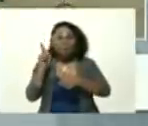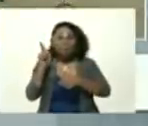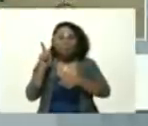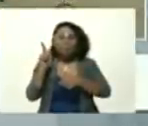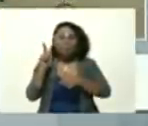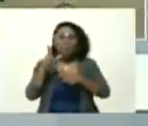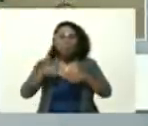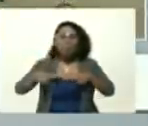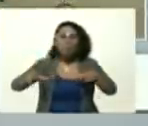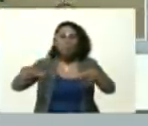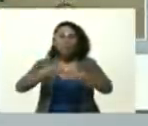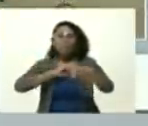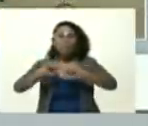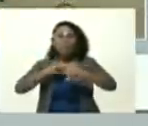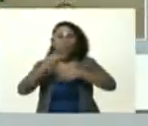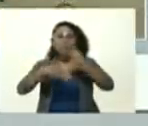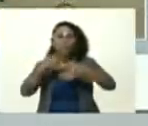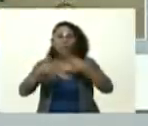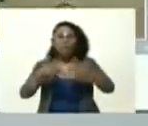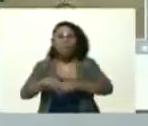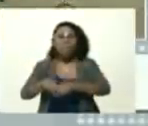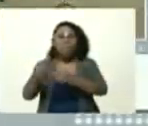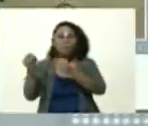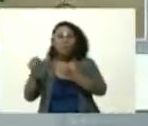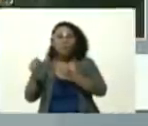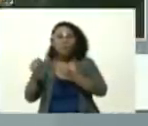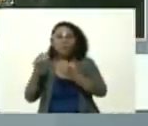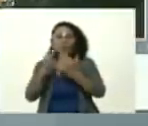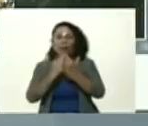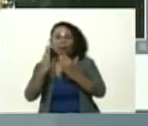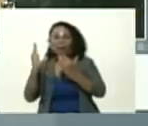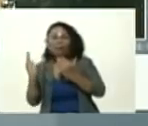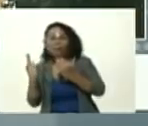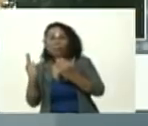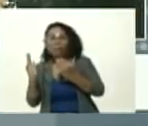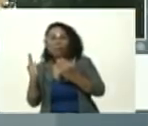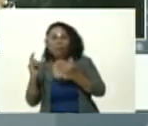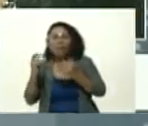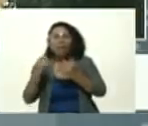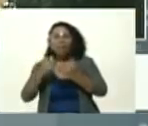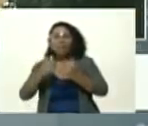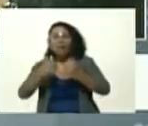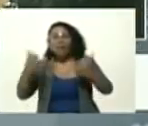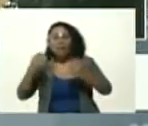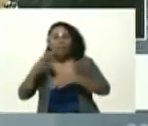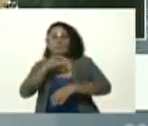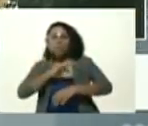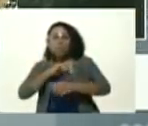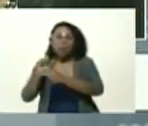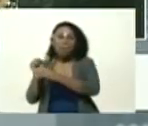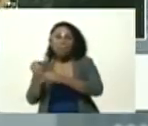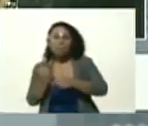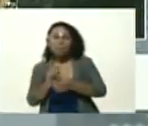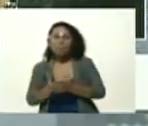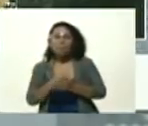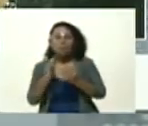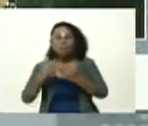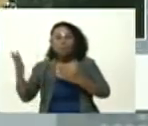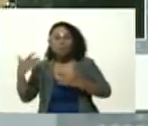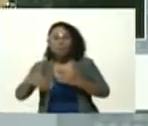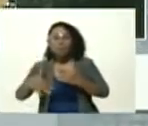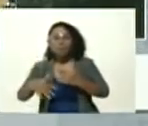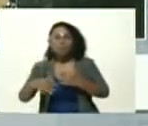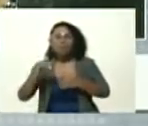los locales del movimiento político Ruptura. Al lado estaba el de la Liga Socialista. Al lado derecho estaba el